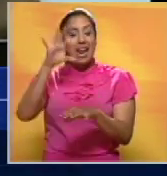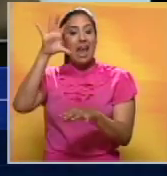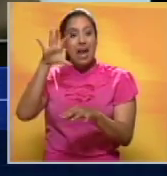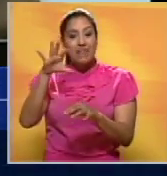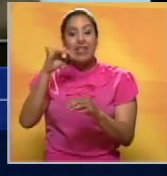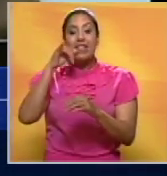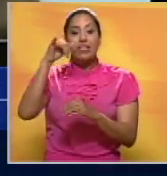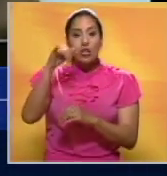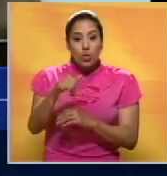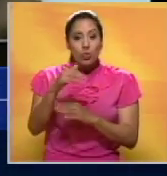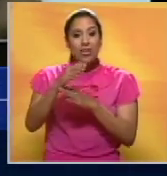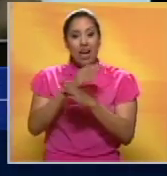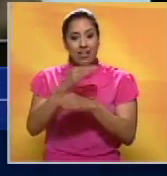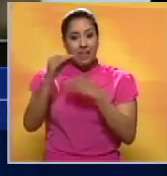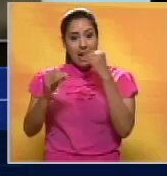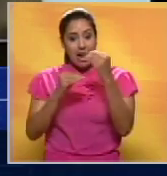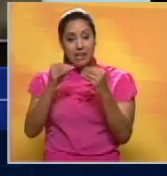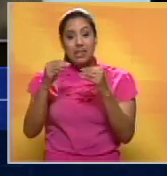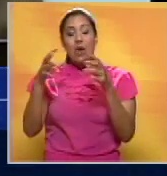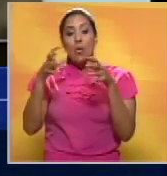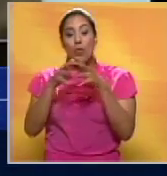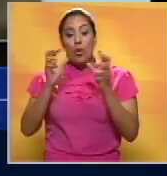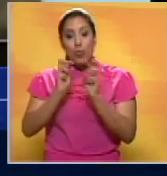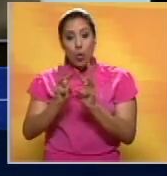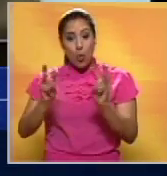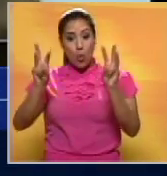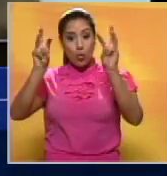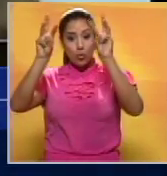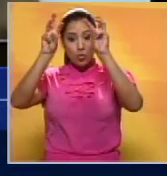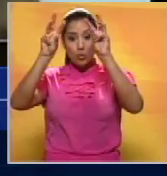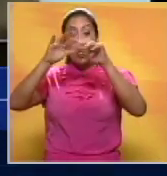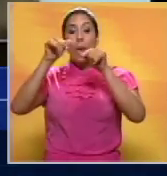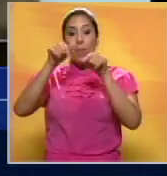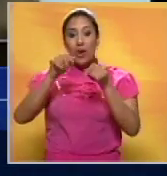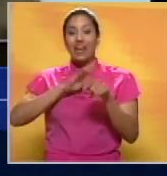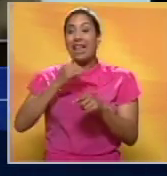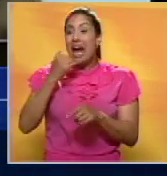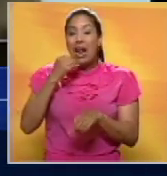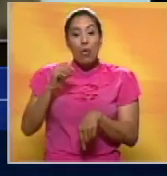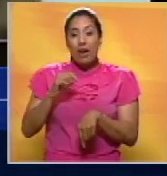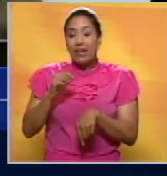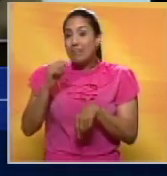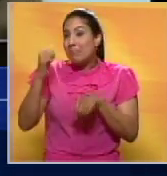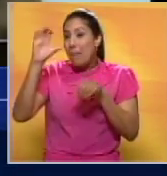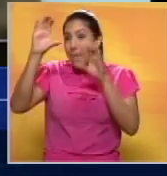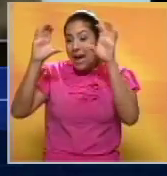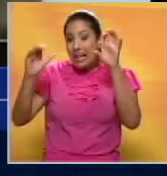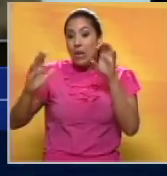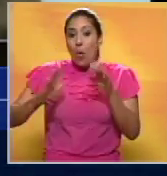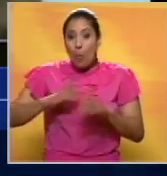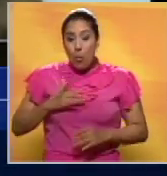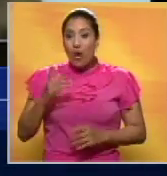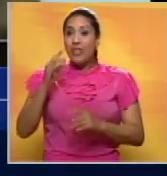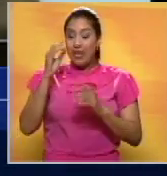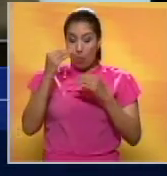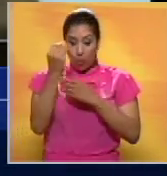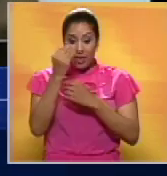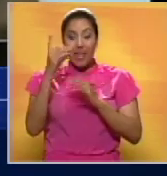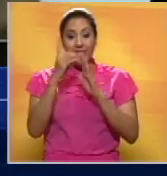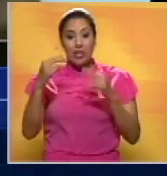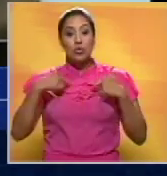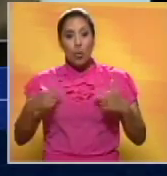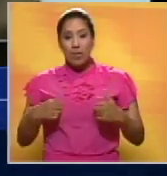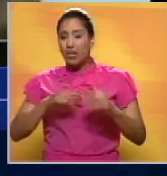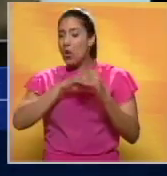graves denuncias que íbamos a hacer ante las Naciones Unidas, porque esto en cualquier país que vele por los derechos humanos es